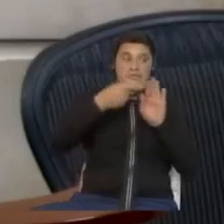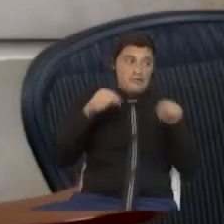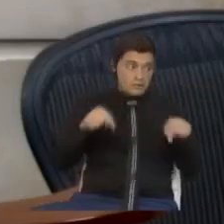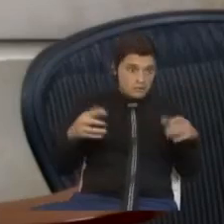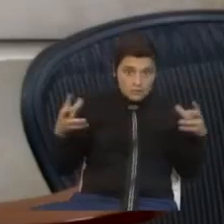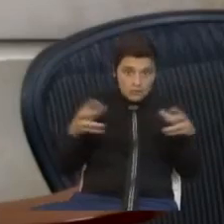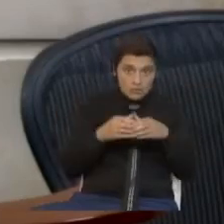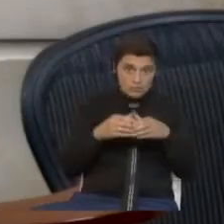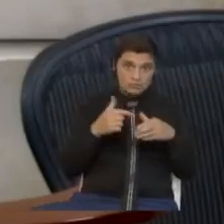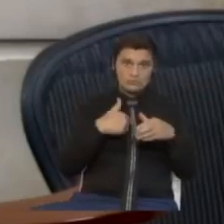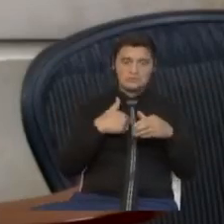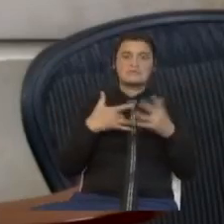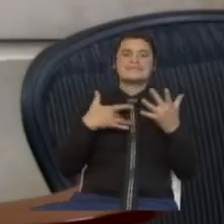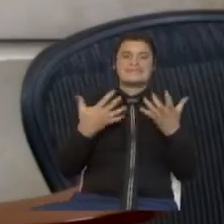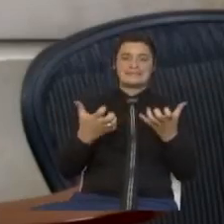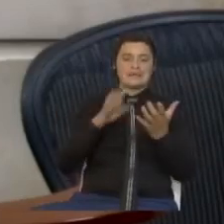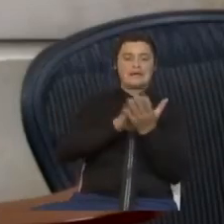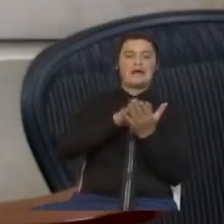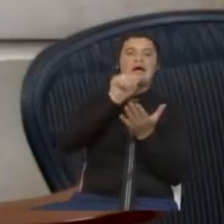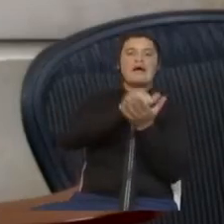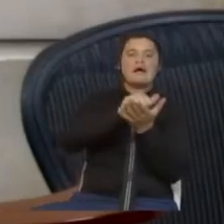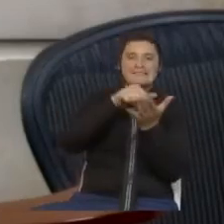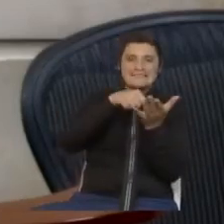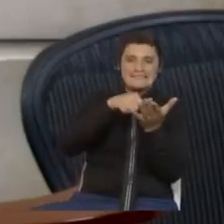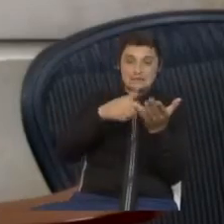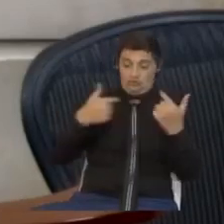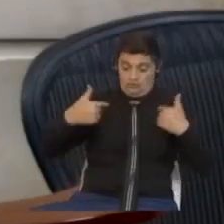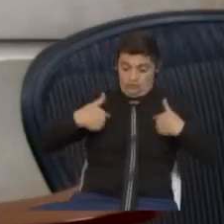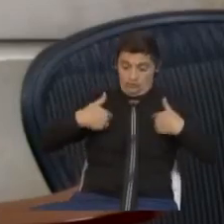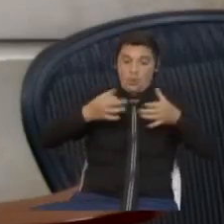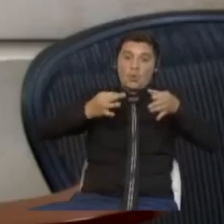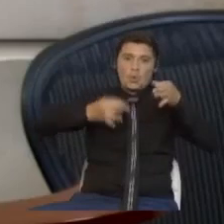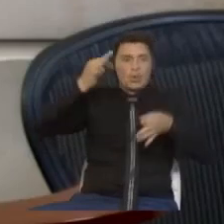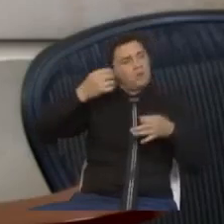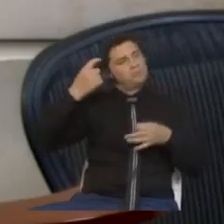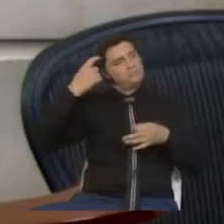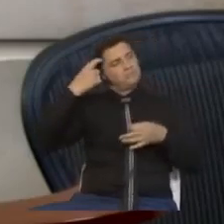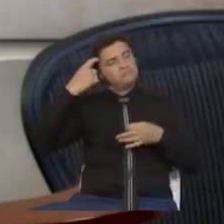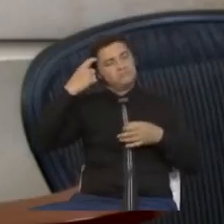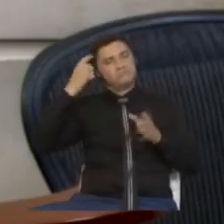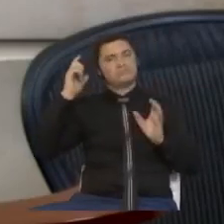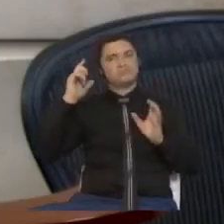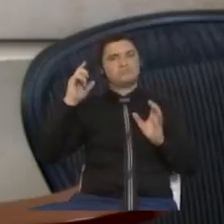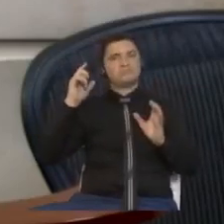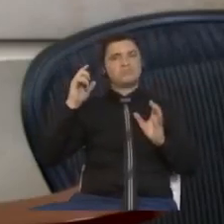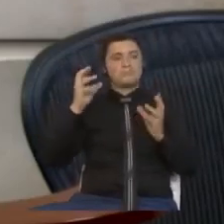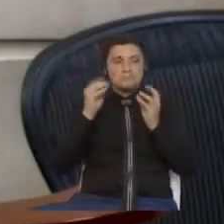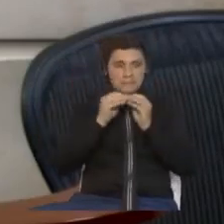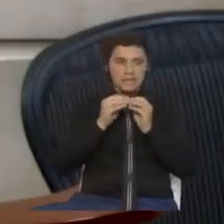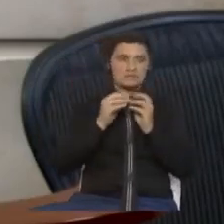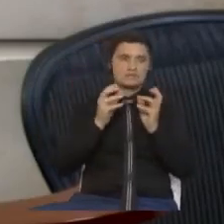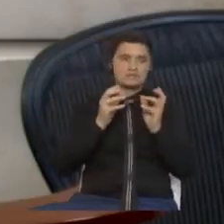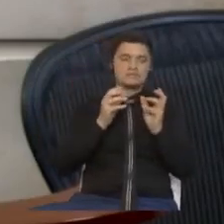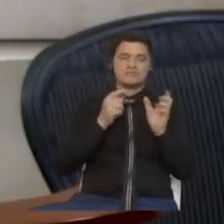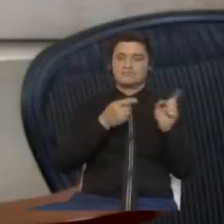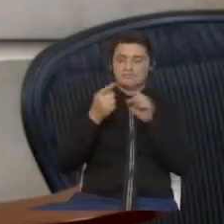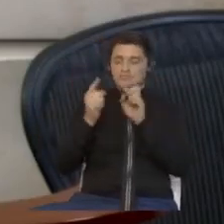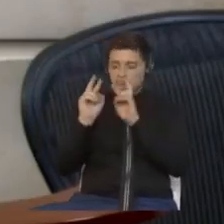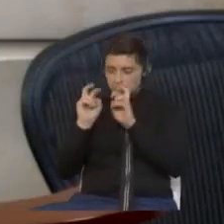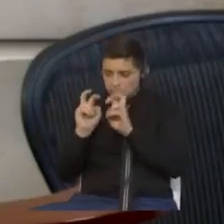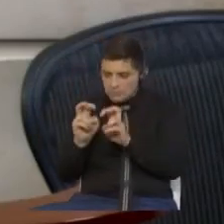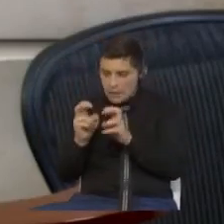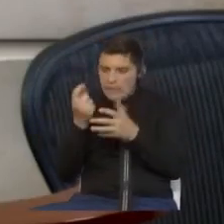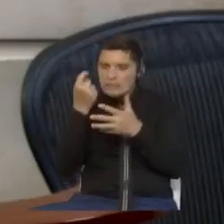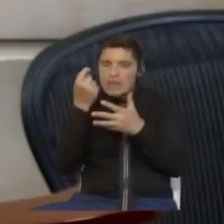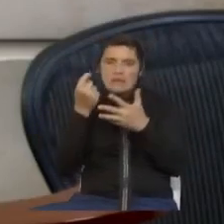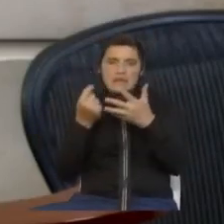dejar en el acta que en lo que a mi juicio respecta y después de haber revisado en detalle